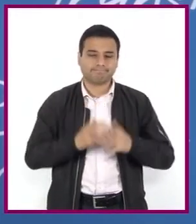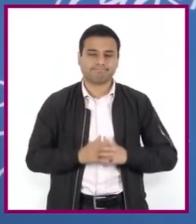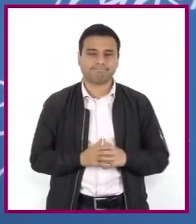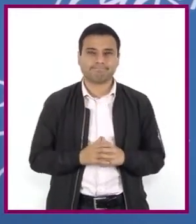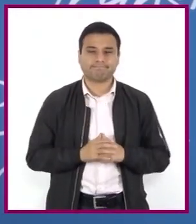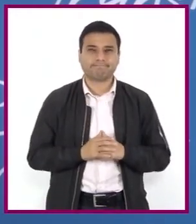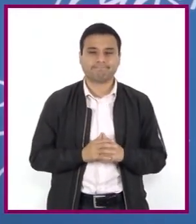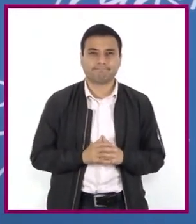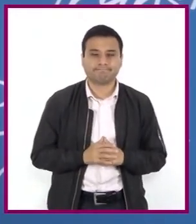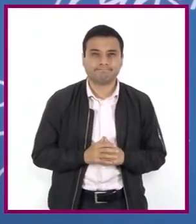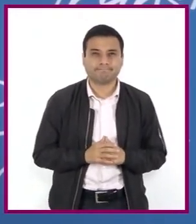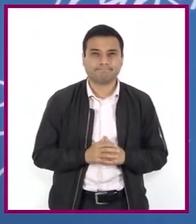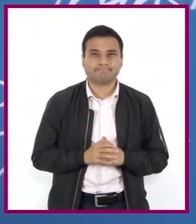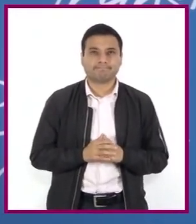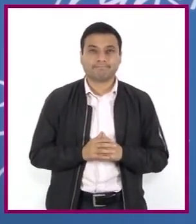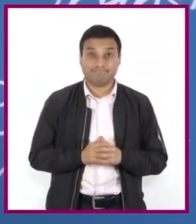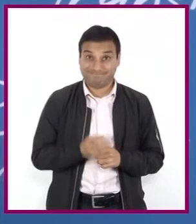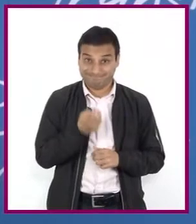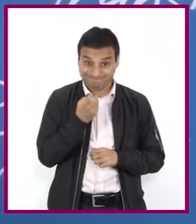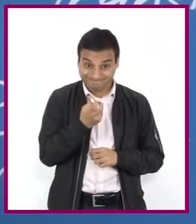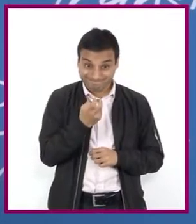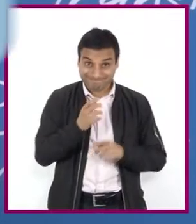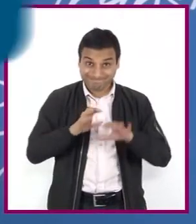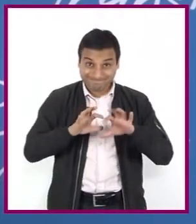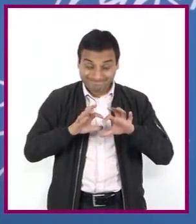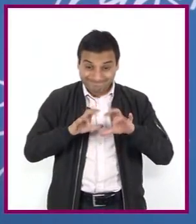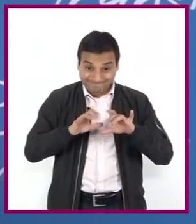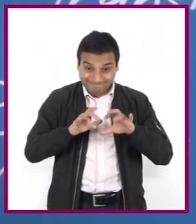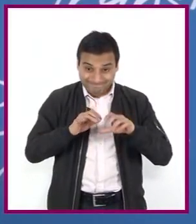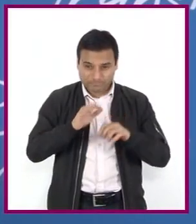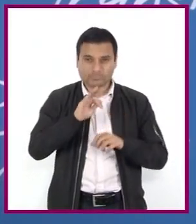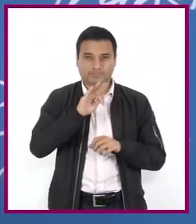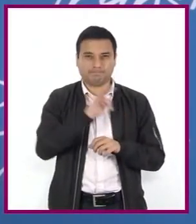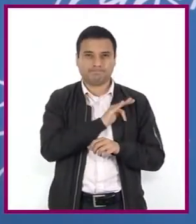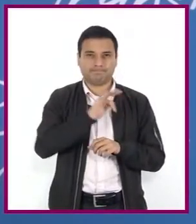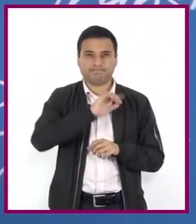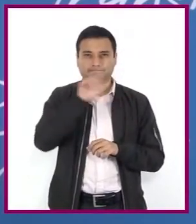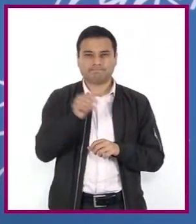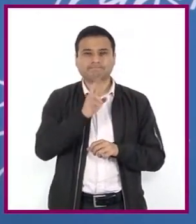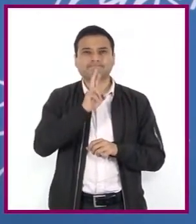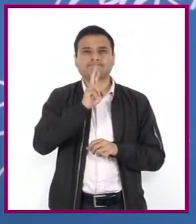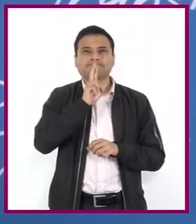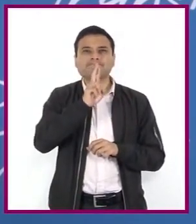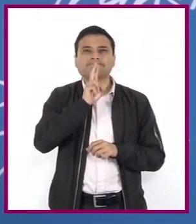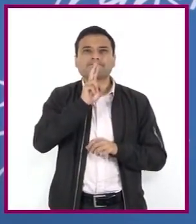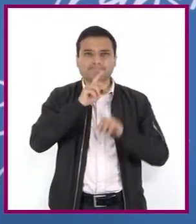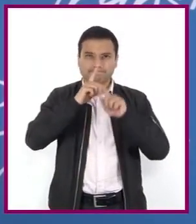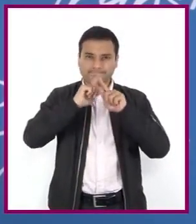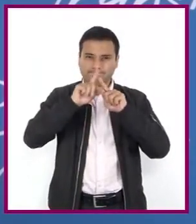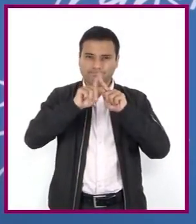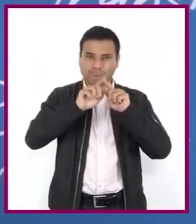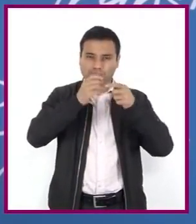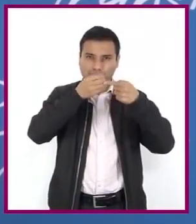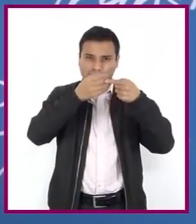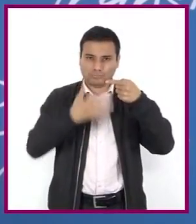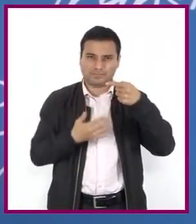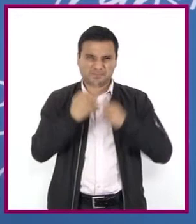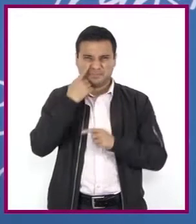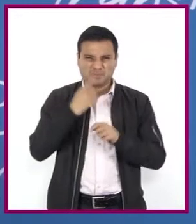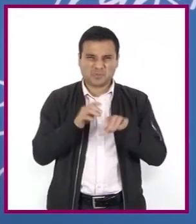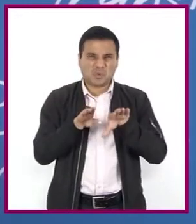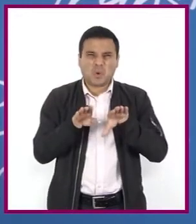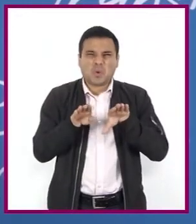definidos. Con esta herramienta también podemos desglosar resultados parciales de la ecuación para analizar cómo